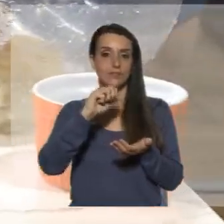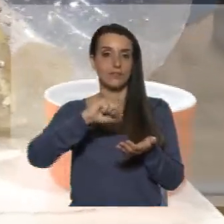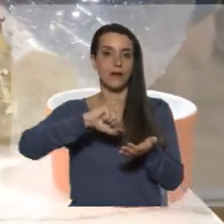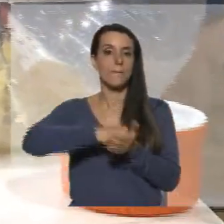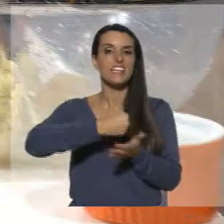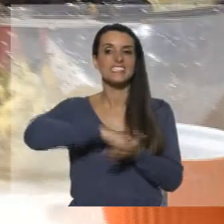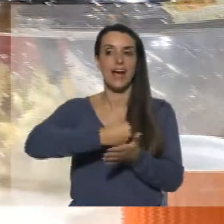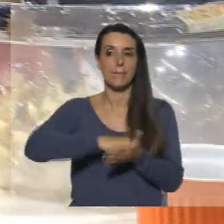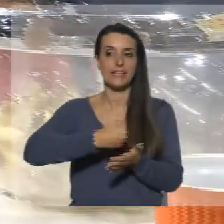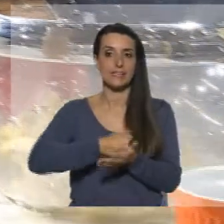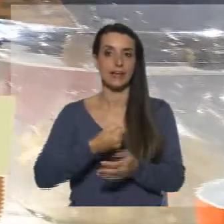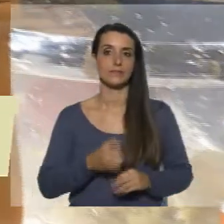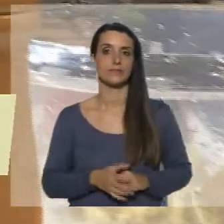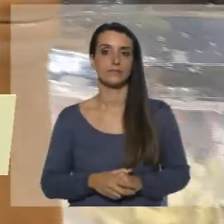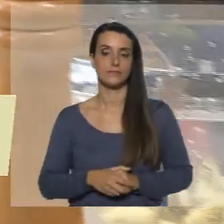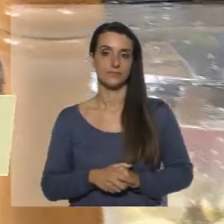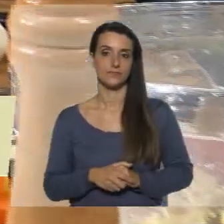mismo.